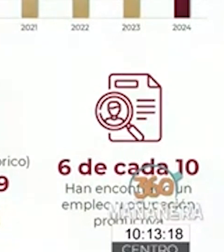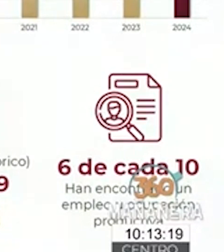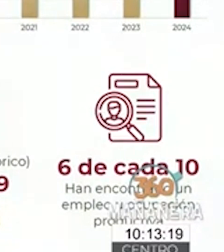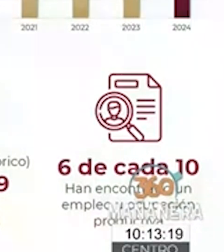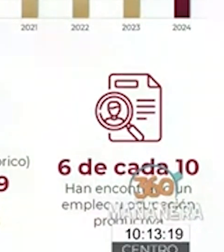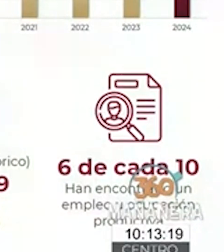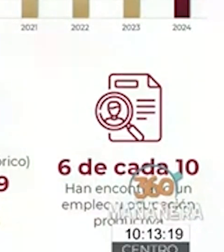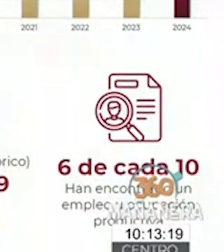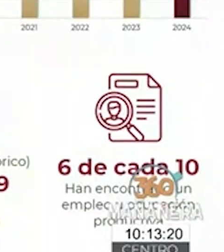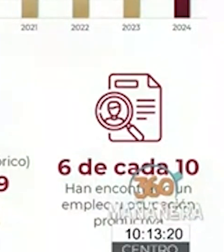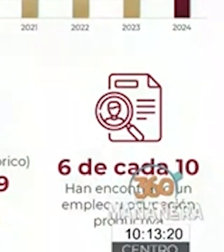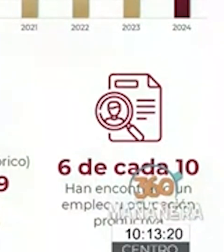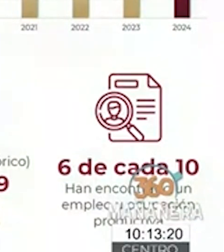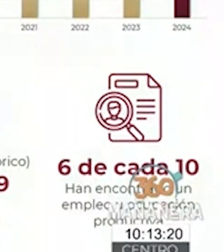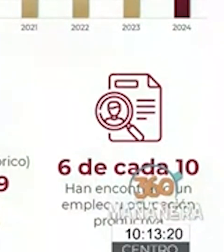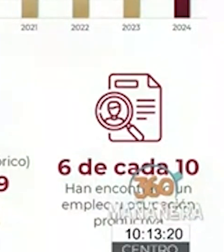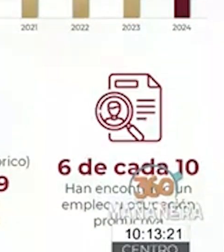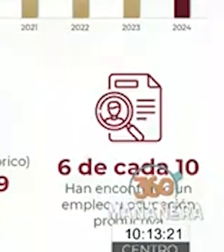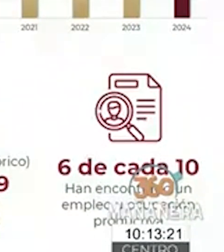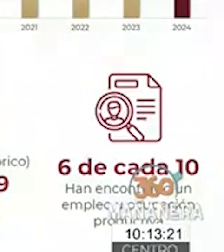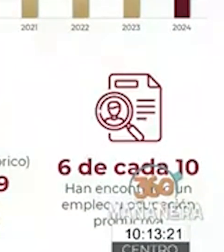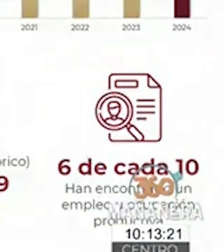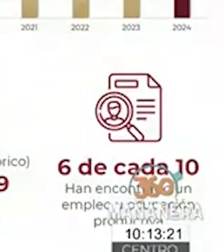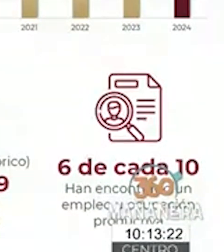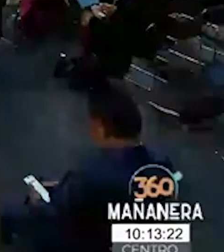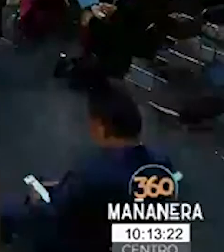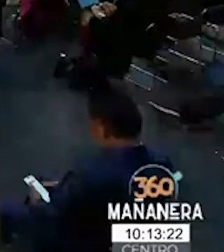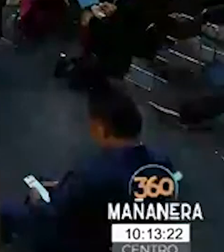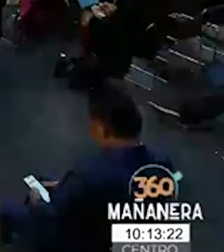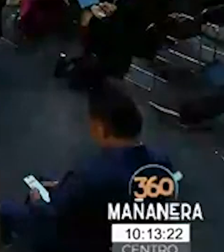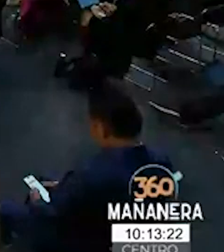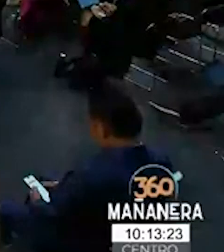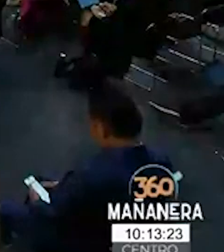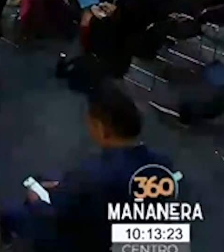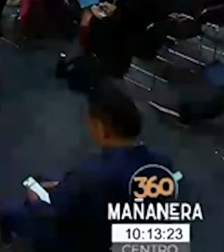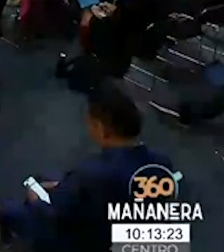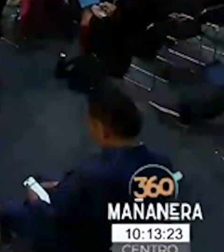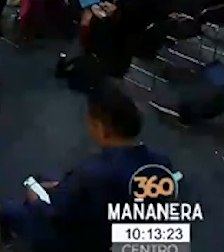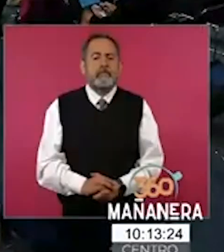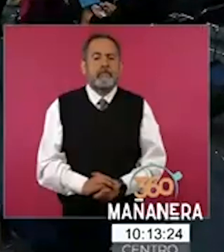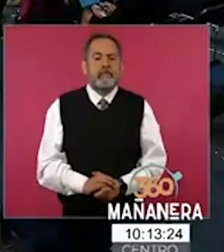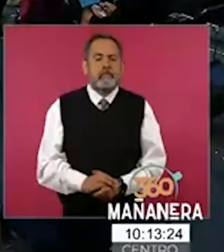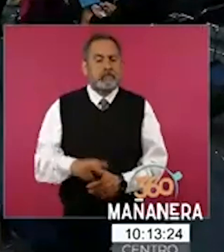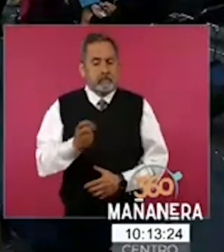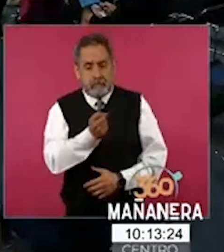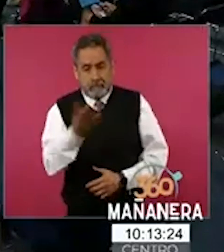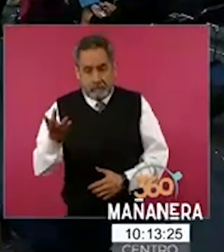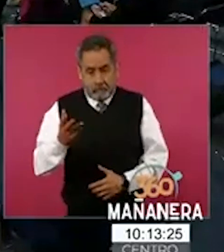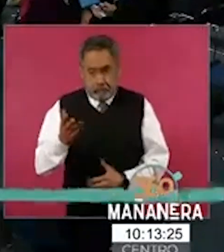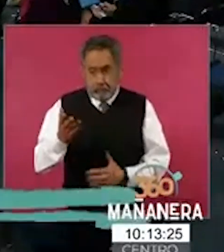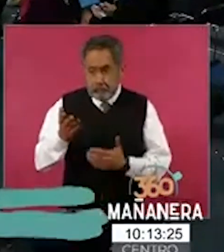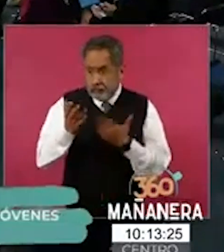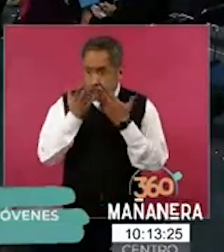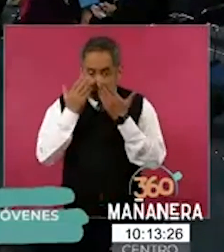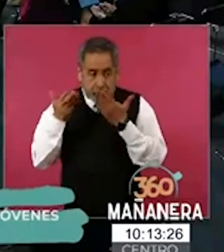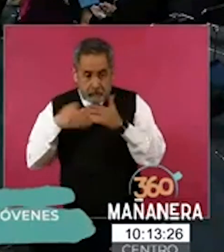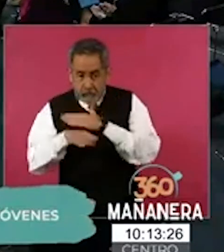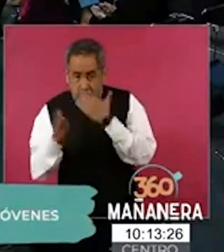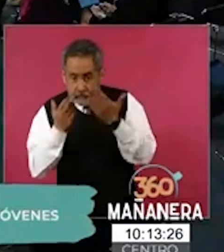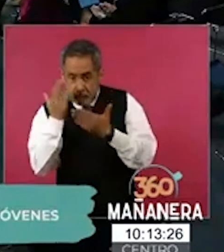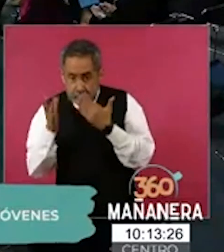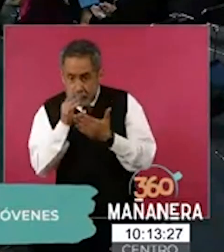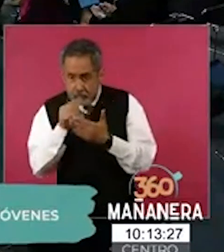que no tienen oportunidades de trabajo, que ya no están estudiando, se les contrata como aprendices